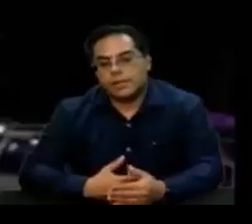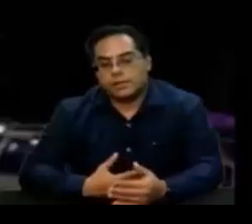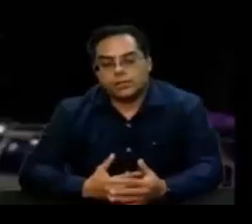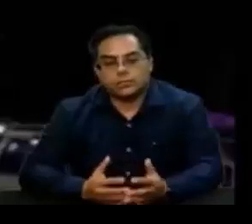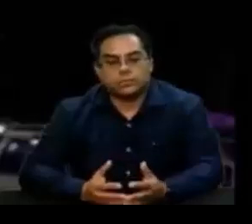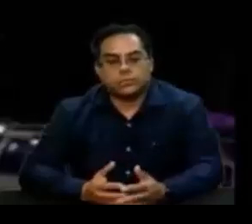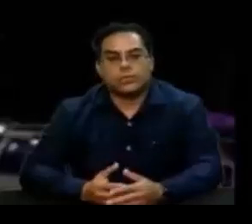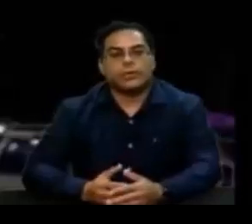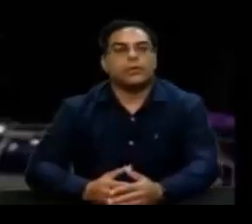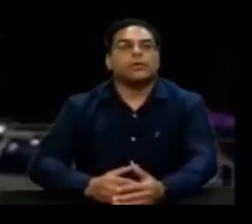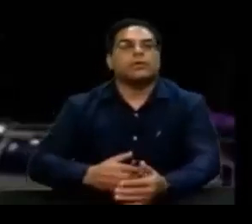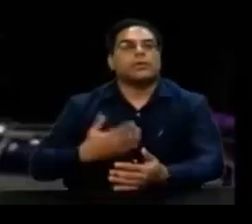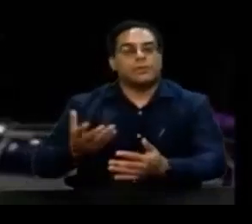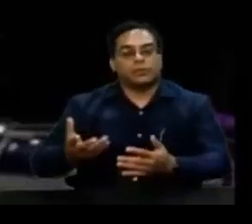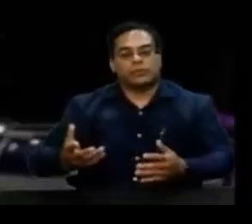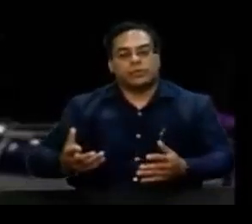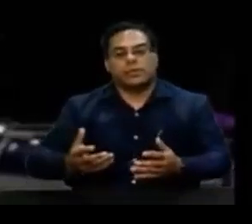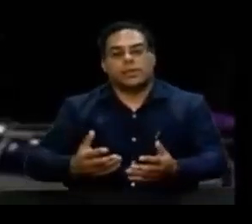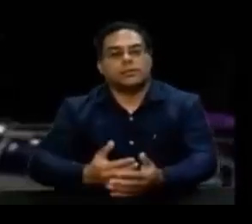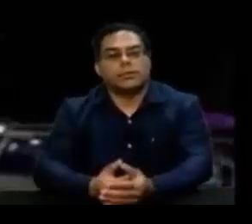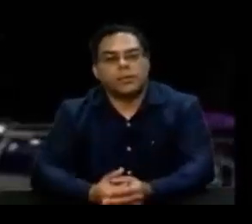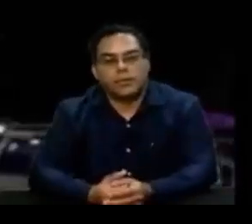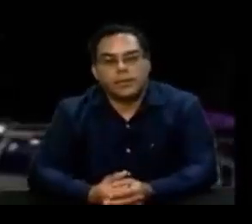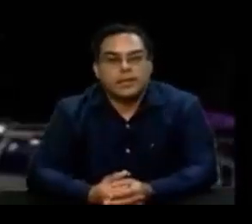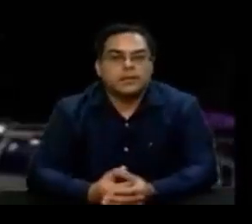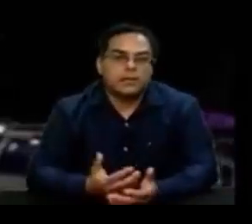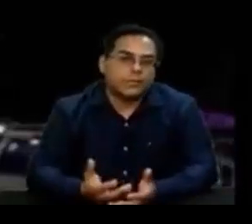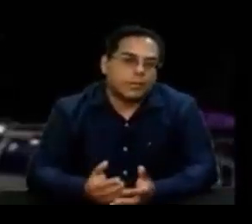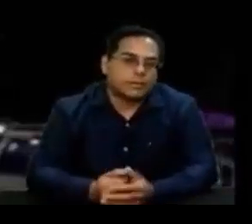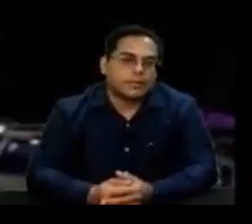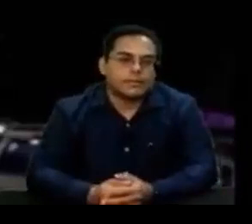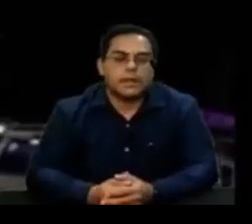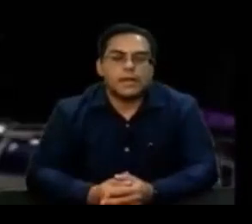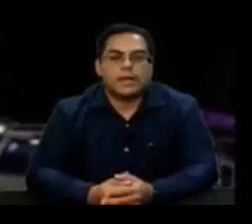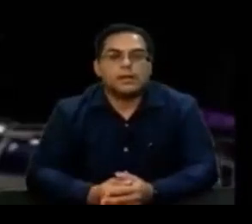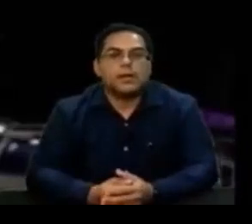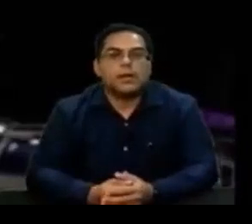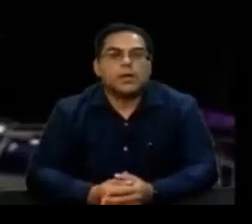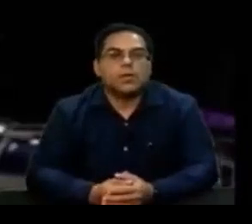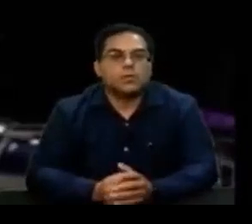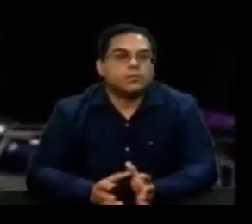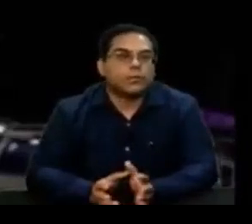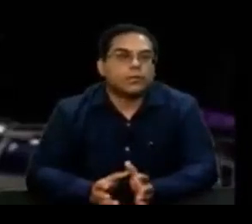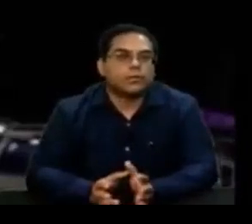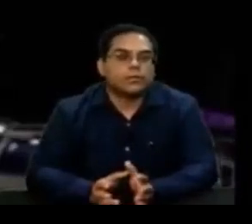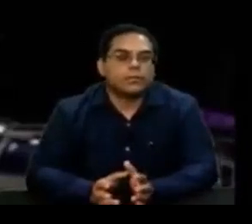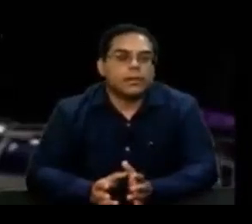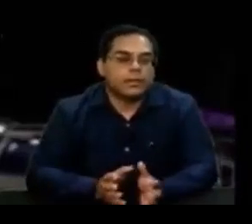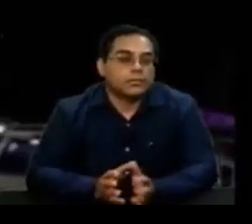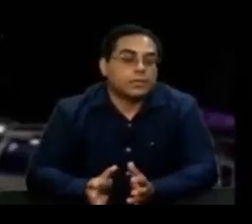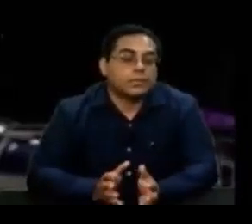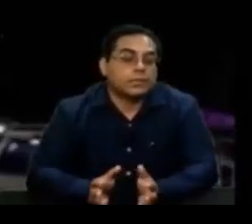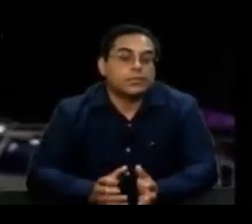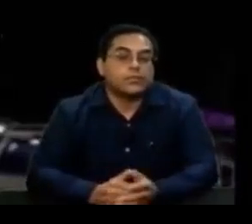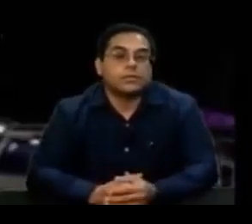que alguien los operó y no les preguntó si tenía algún problema de una hipoplasia maxilar o un prognatismo mandibular, y los